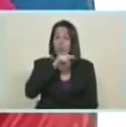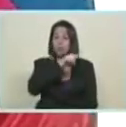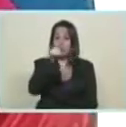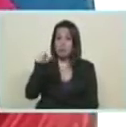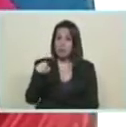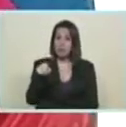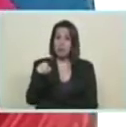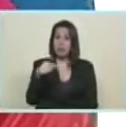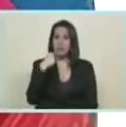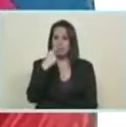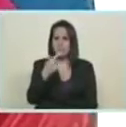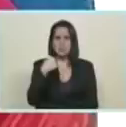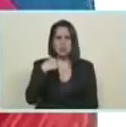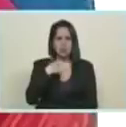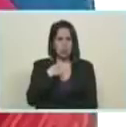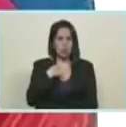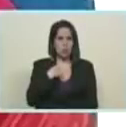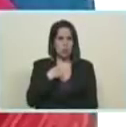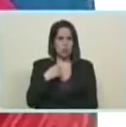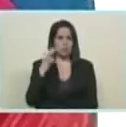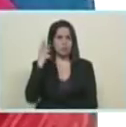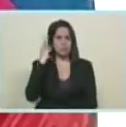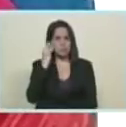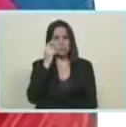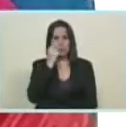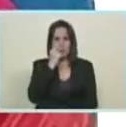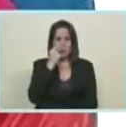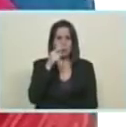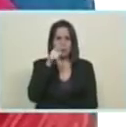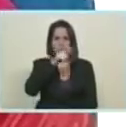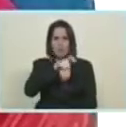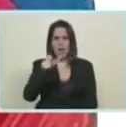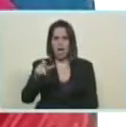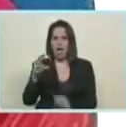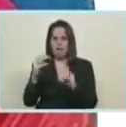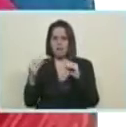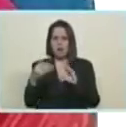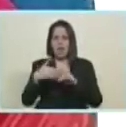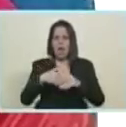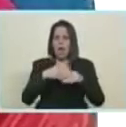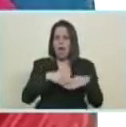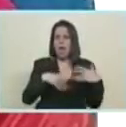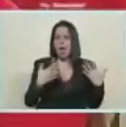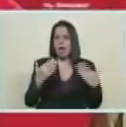yo a Yurbis y a Edgar cuando hablé con ellos ahora que los saludé,